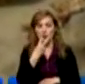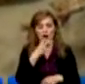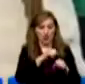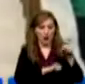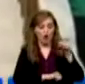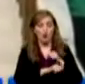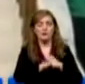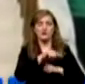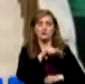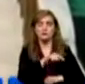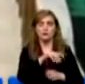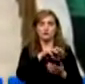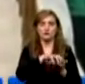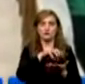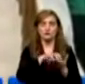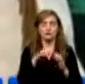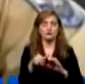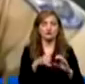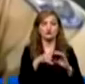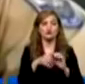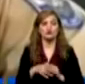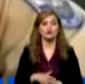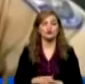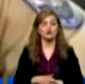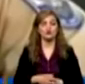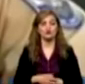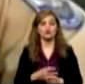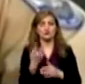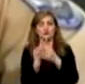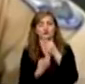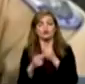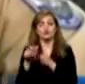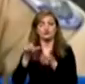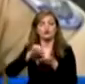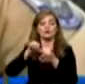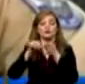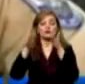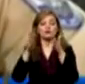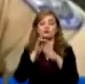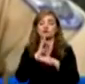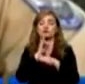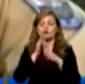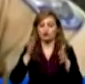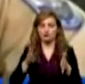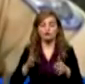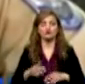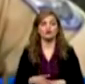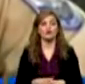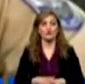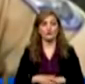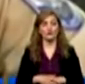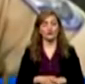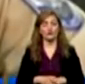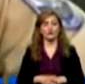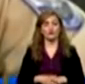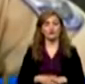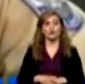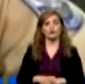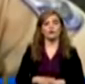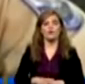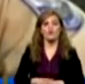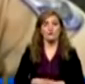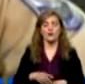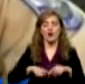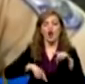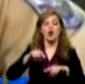de Montañita en la provincia de Santa Elena. Una pareja de ciudadanos estadounidenses, quienes al tener algún tipo de